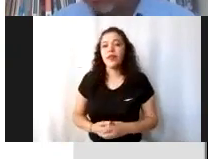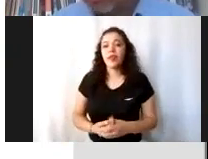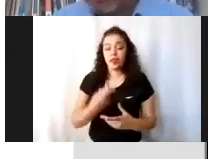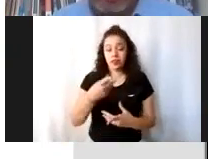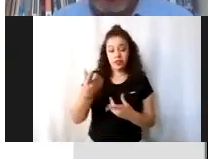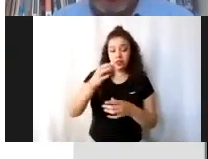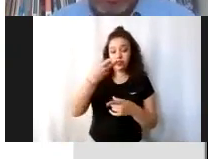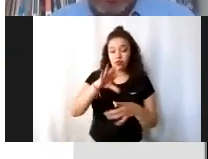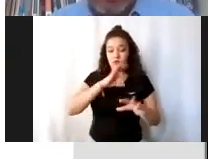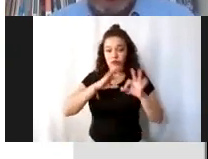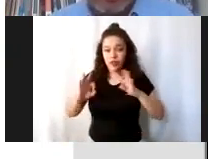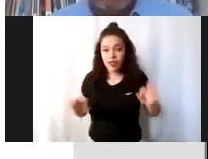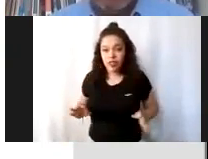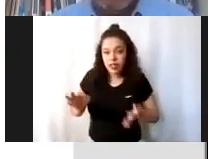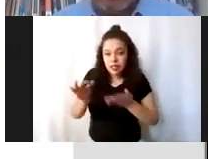la información genética